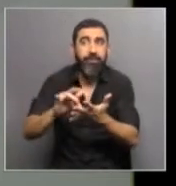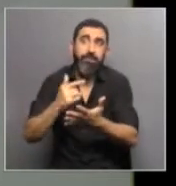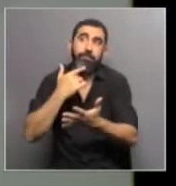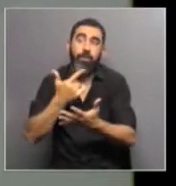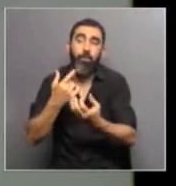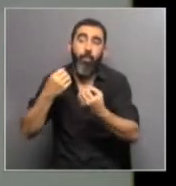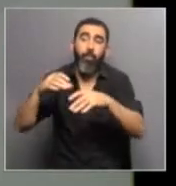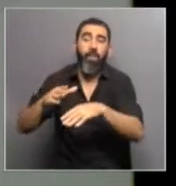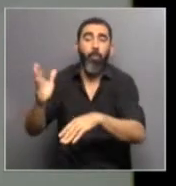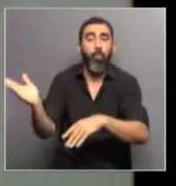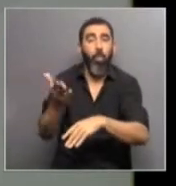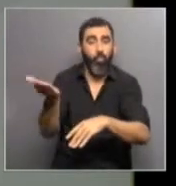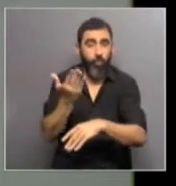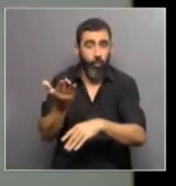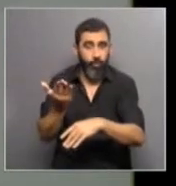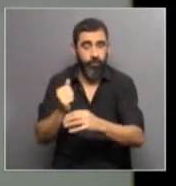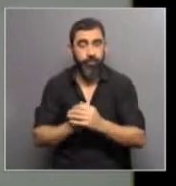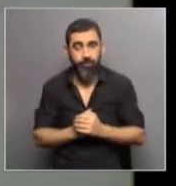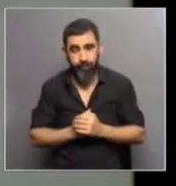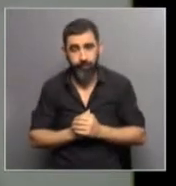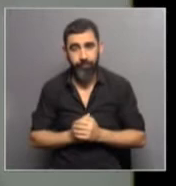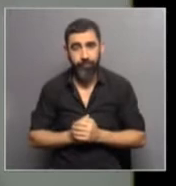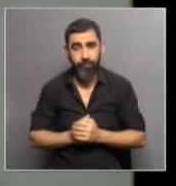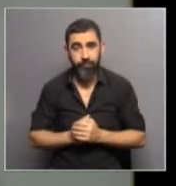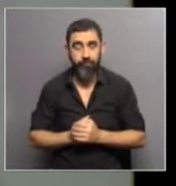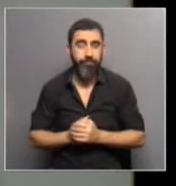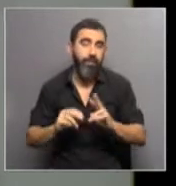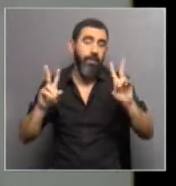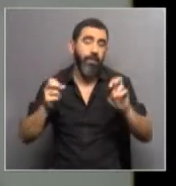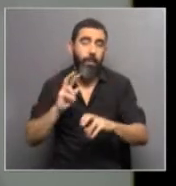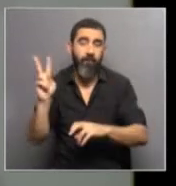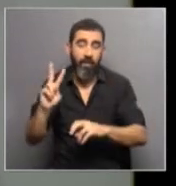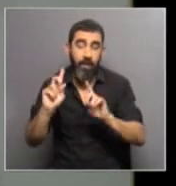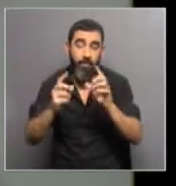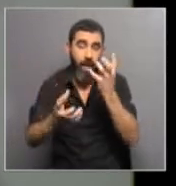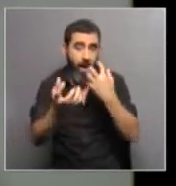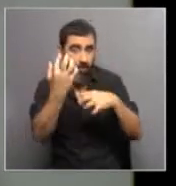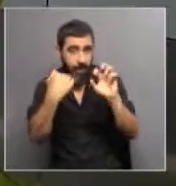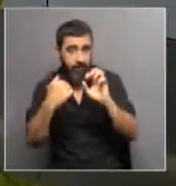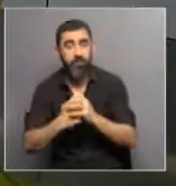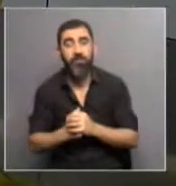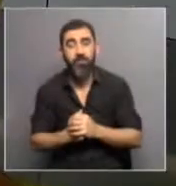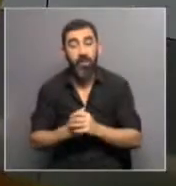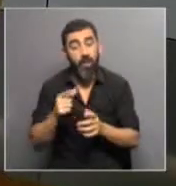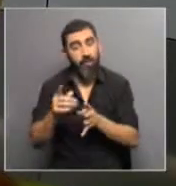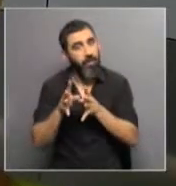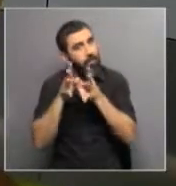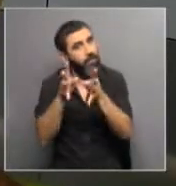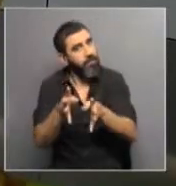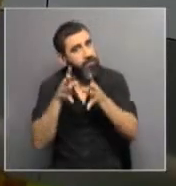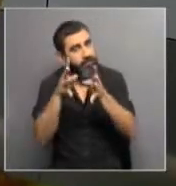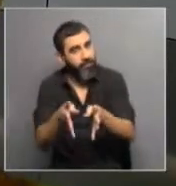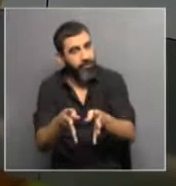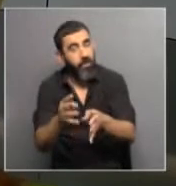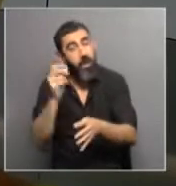ejemplo, volumen de producción, insisto, hablando una vez más, tanto de vegetales como de animales? Bueno, ese es el desafío. Nosotros en